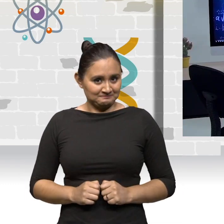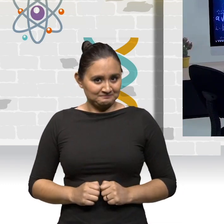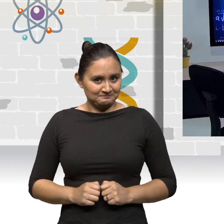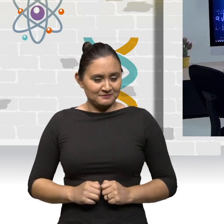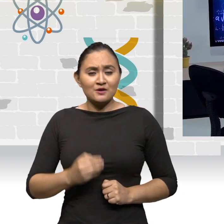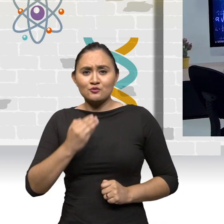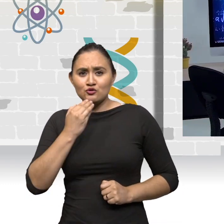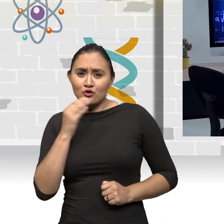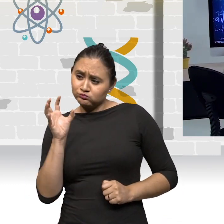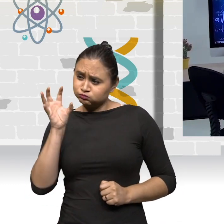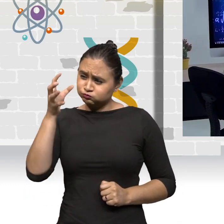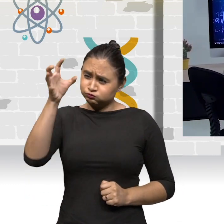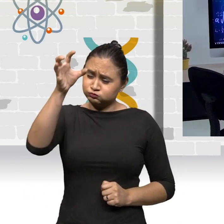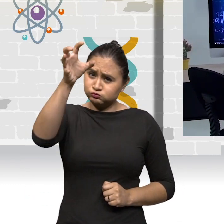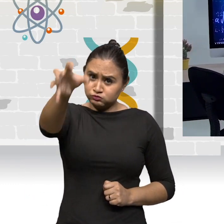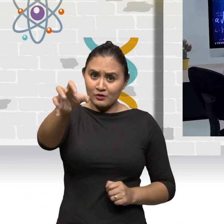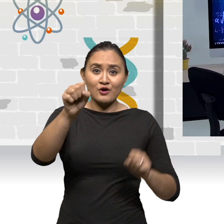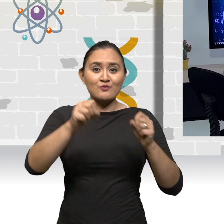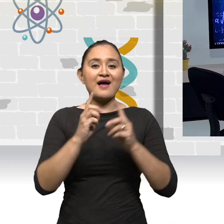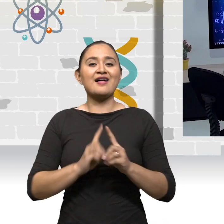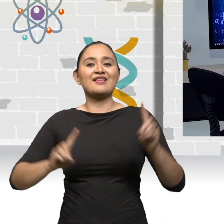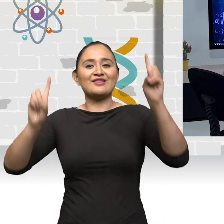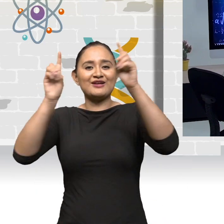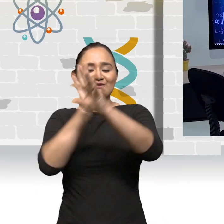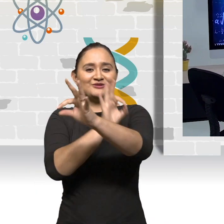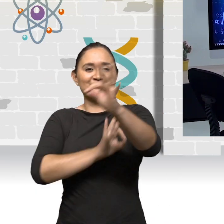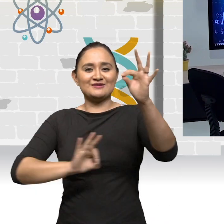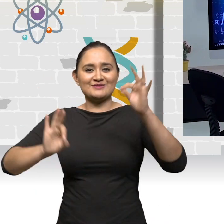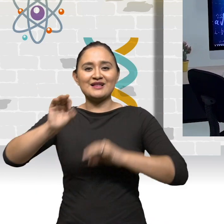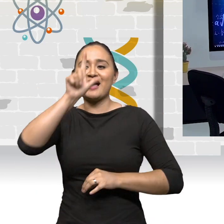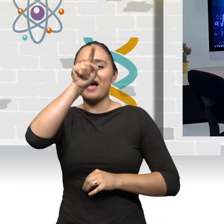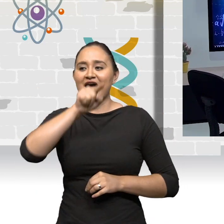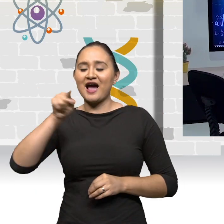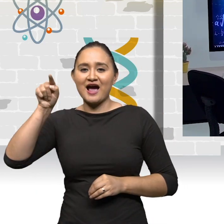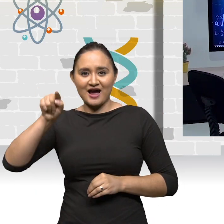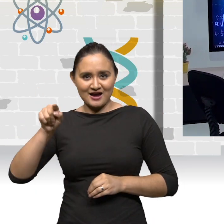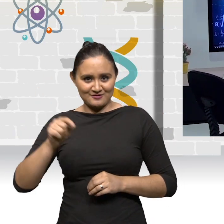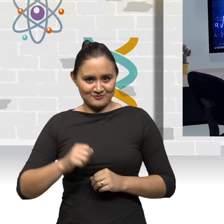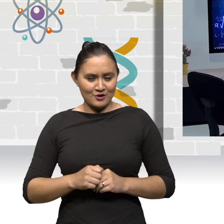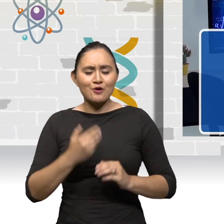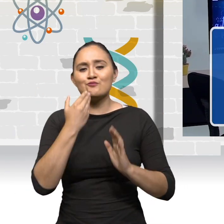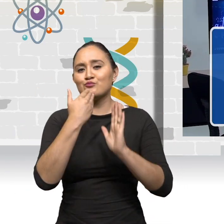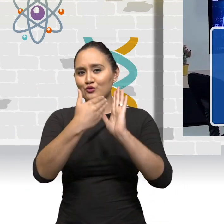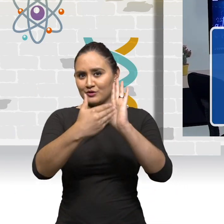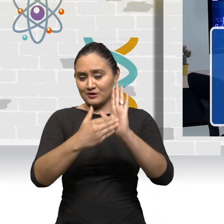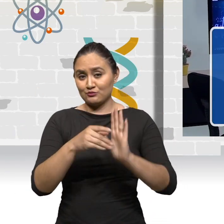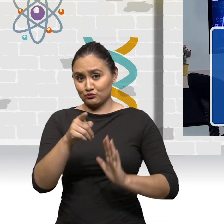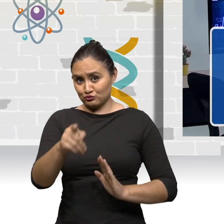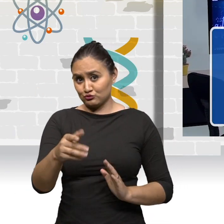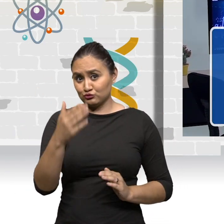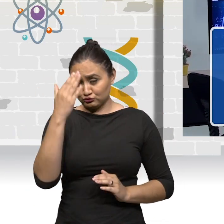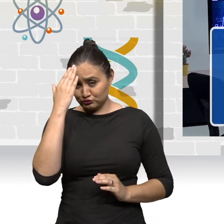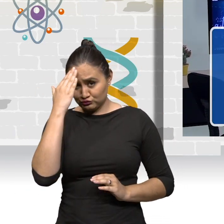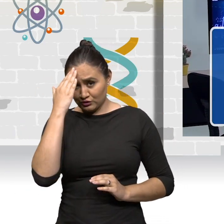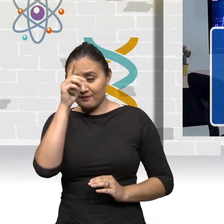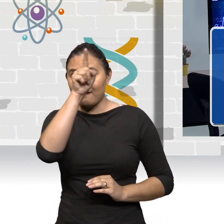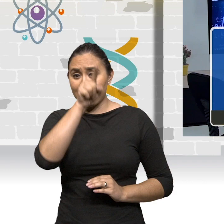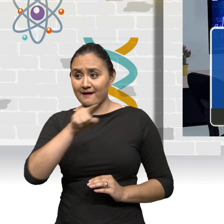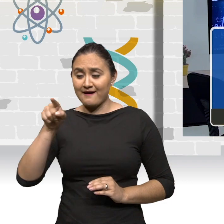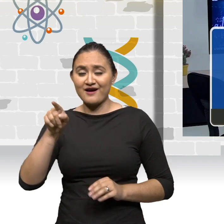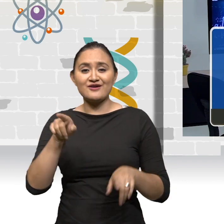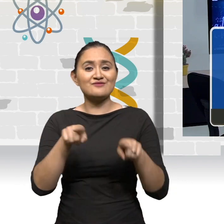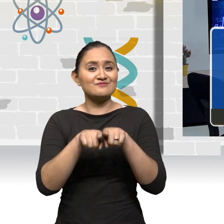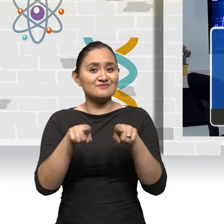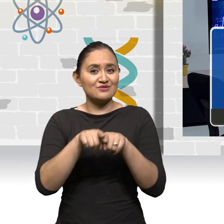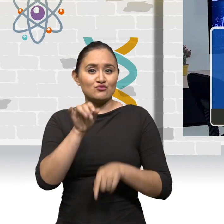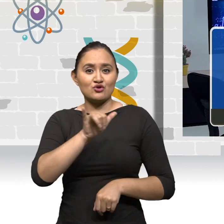nuestro proyectil, bastará con reemplazar los nuevos valores del ángulo dentro de la ecuación general. Por ejemplo, si utilizamos un